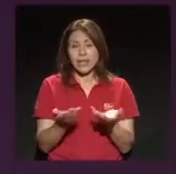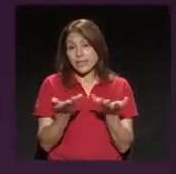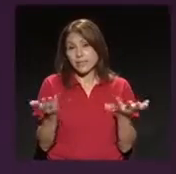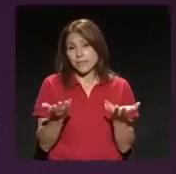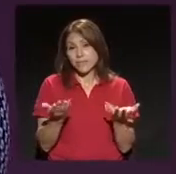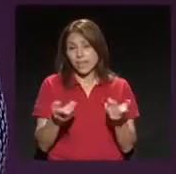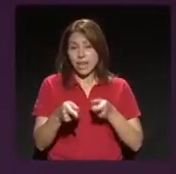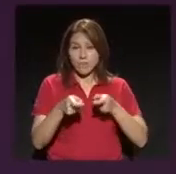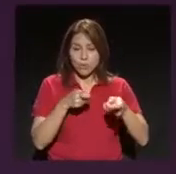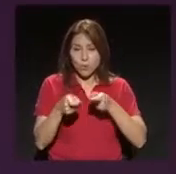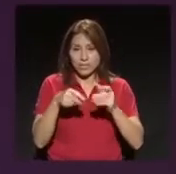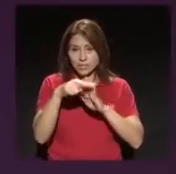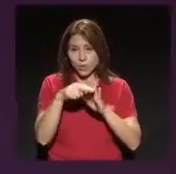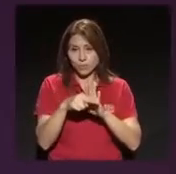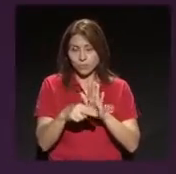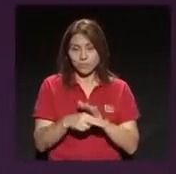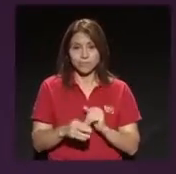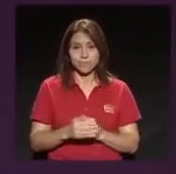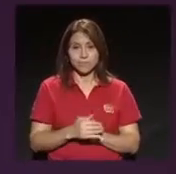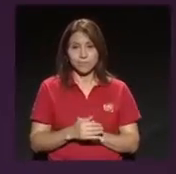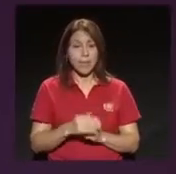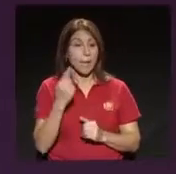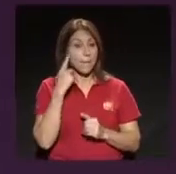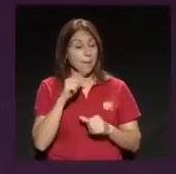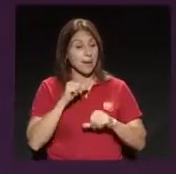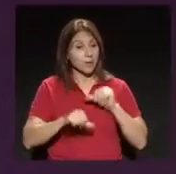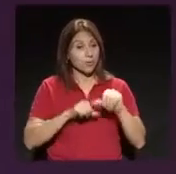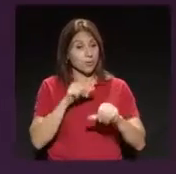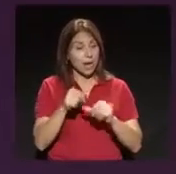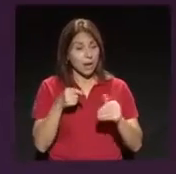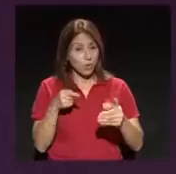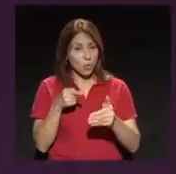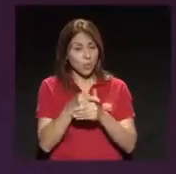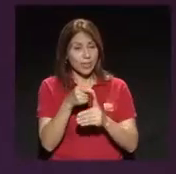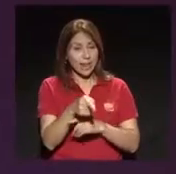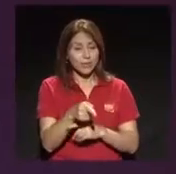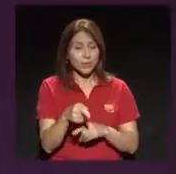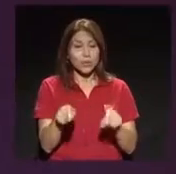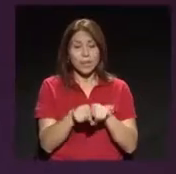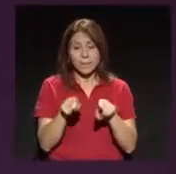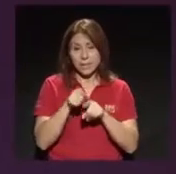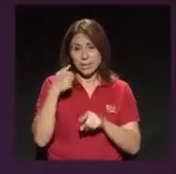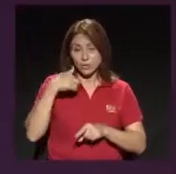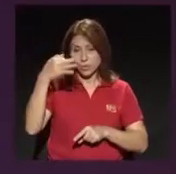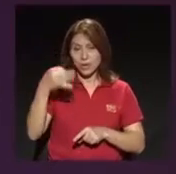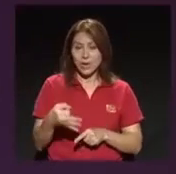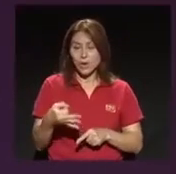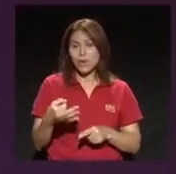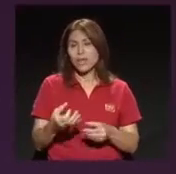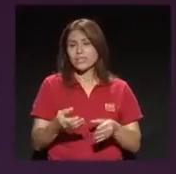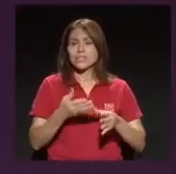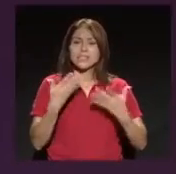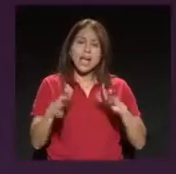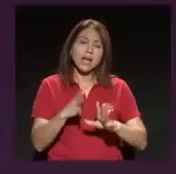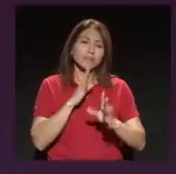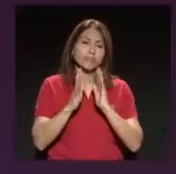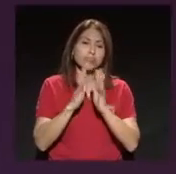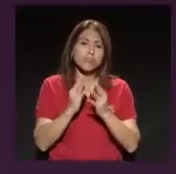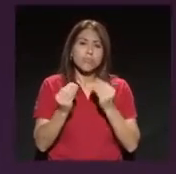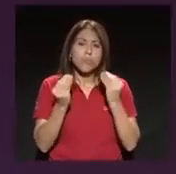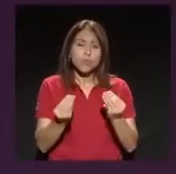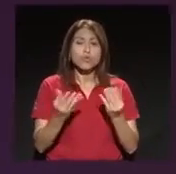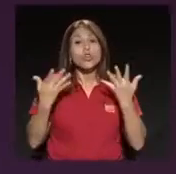y en la regulación, digamos, para luchar contra esto, ¿verdad? También creo que se ha dicho mucho, se ha trabajado bastante en el